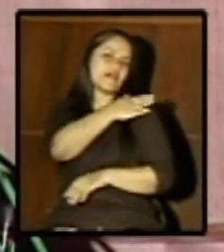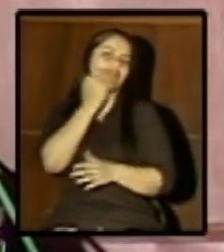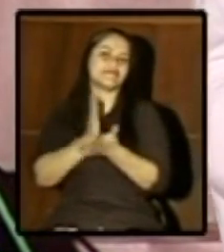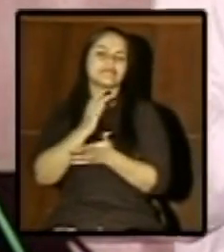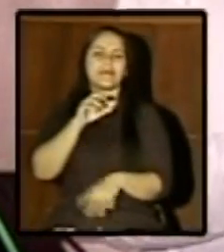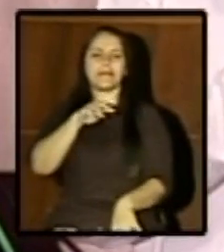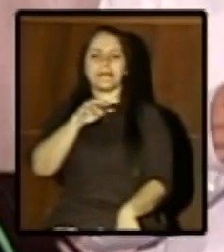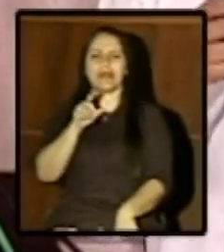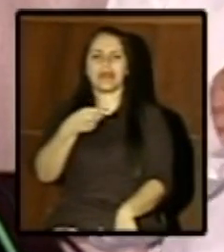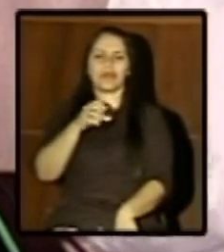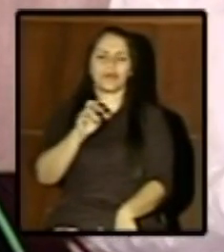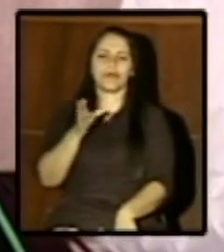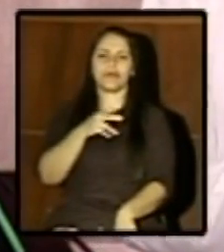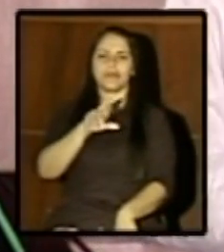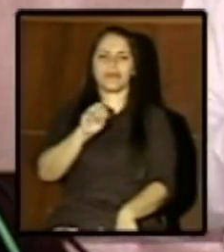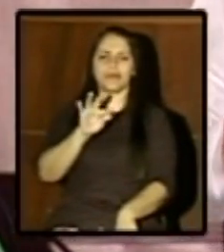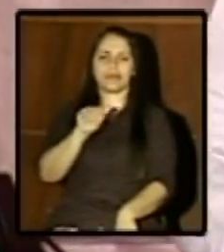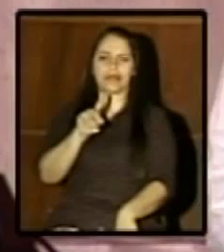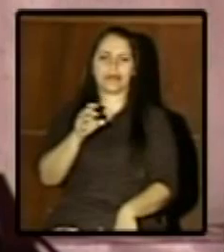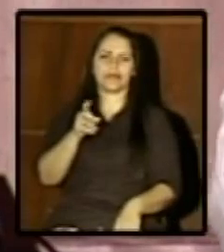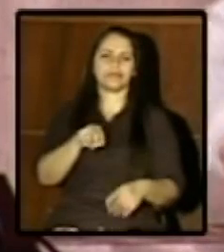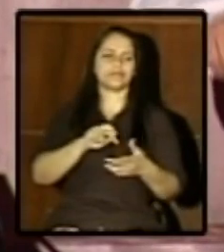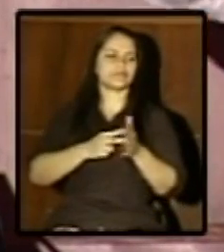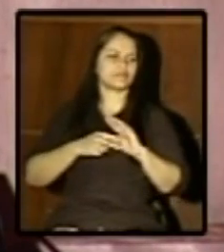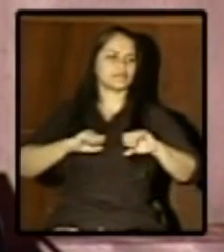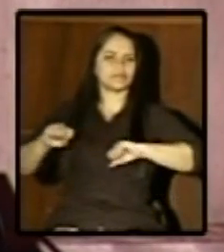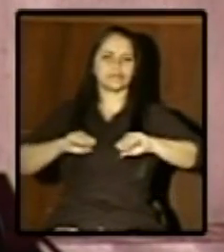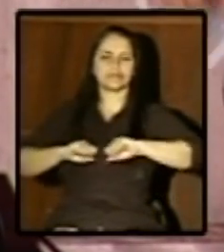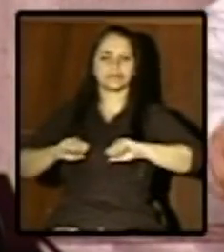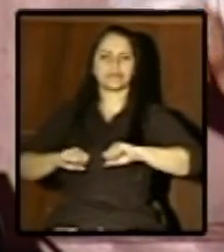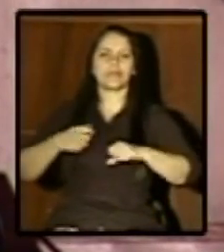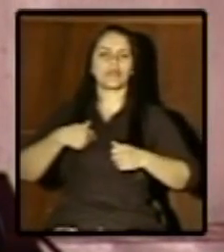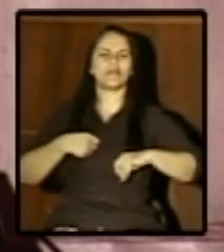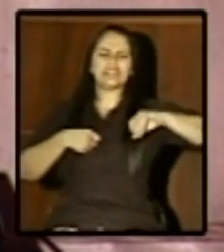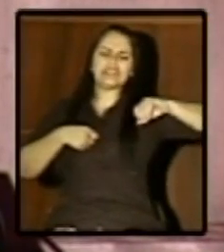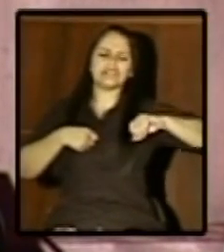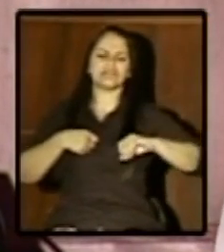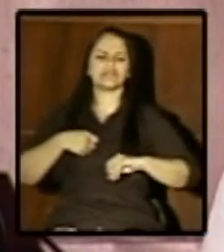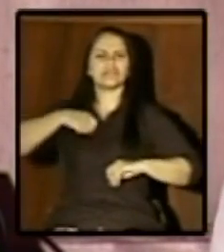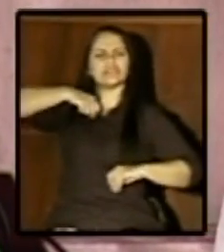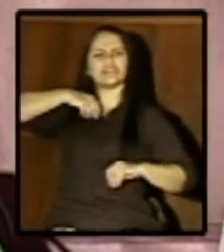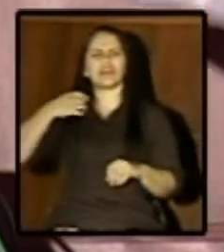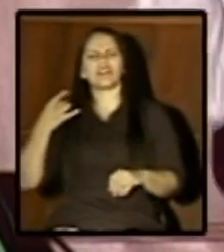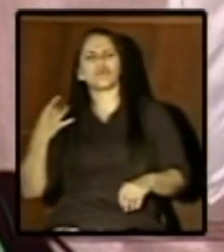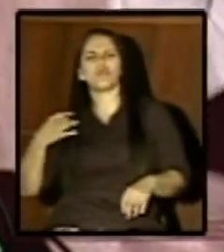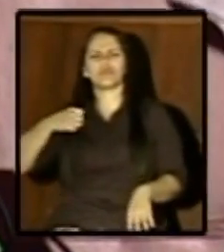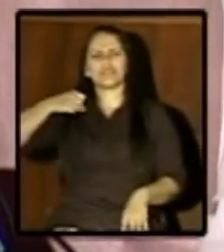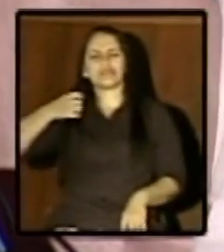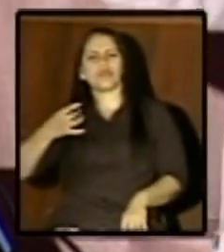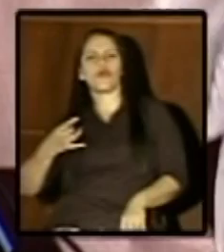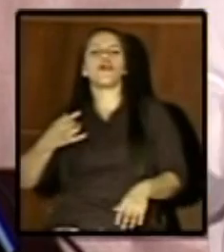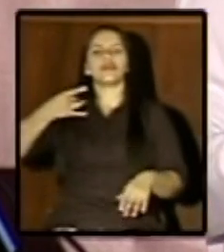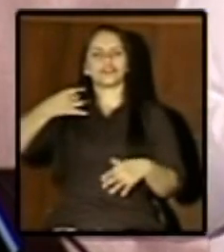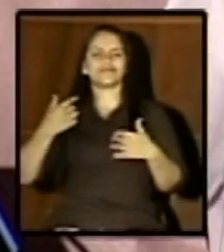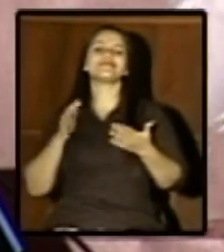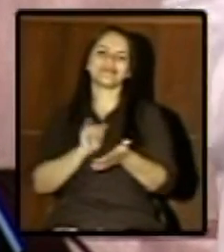sospechar, y con ciertas pruebas clínicas, que el paciente tiene lo que se llama el síndrome del manguito rotador. Es un dolor usualmente dinámico, o sea, el